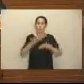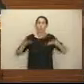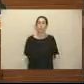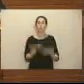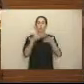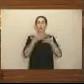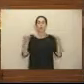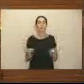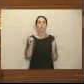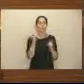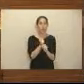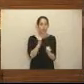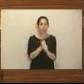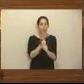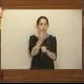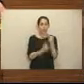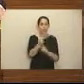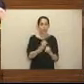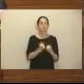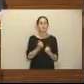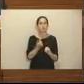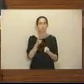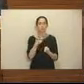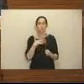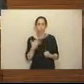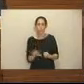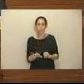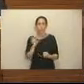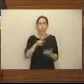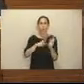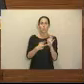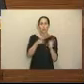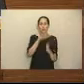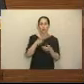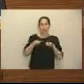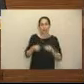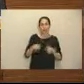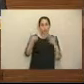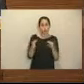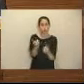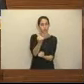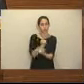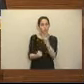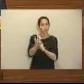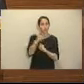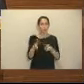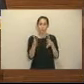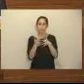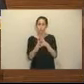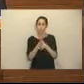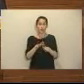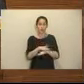y el empleo? ¿Para que de verdad se acometa un plan de contención y recorte del gasto corriente y de las estructuras administrativas